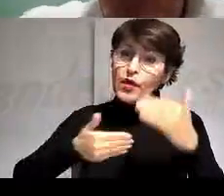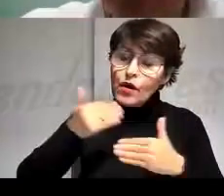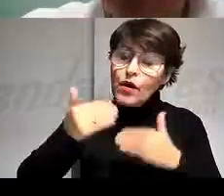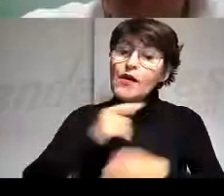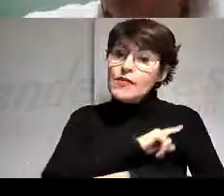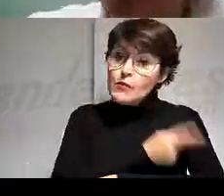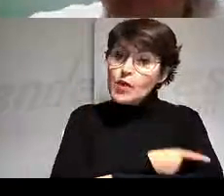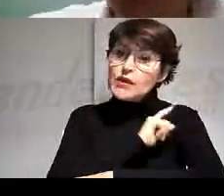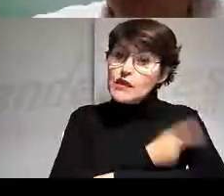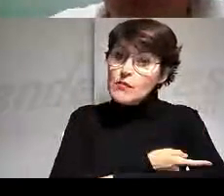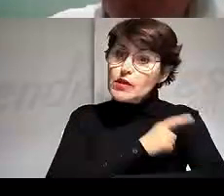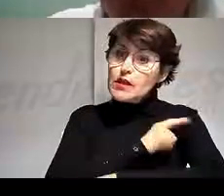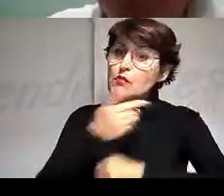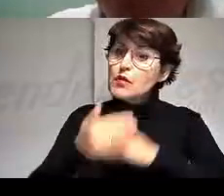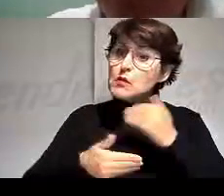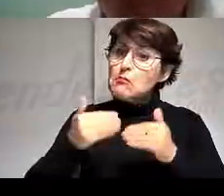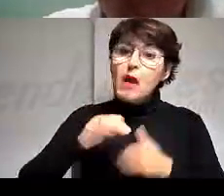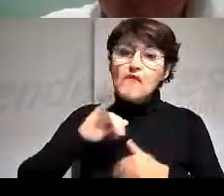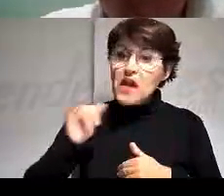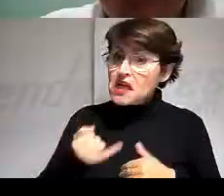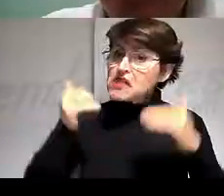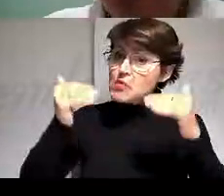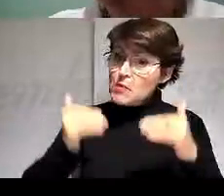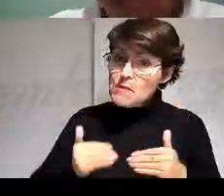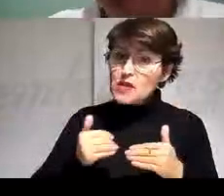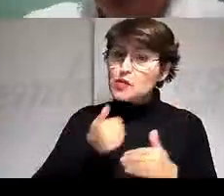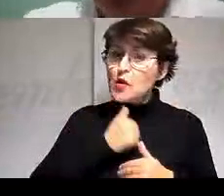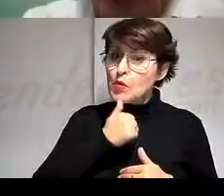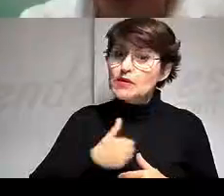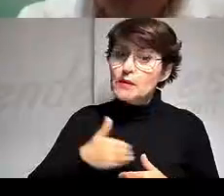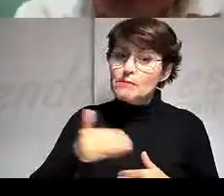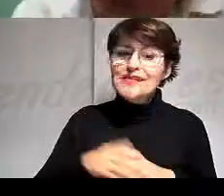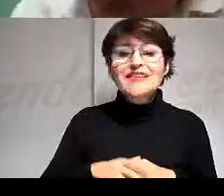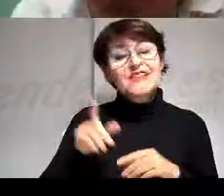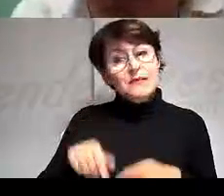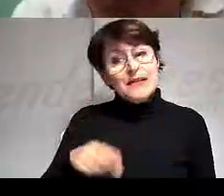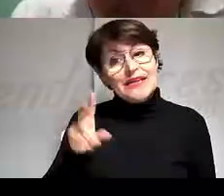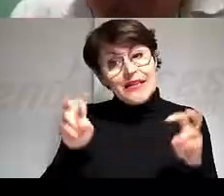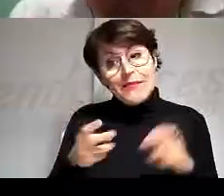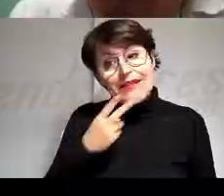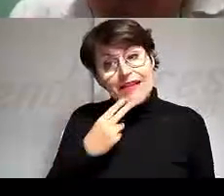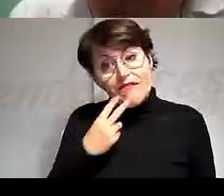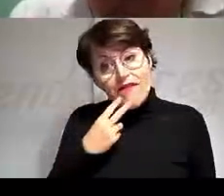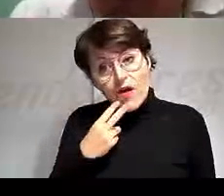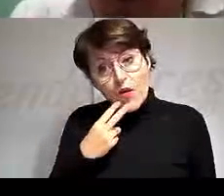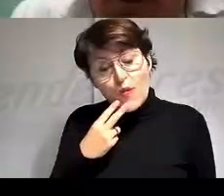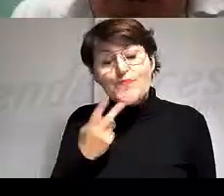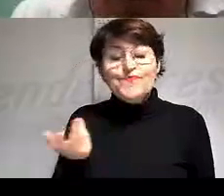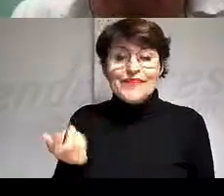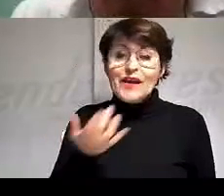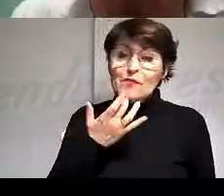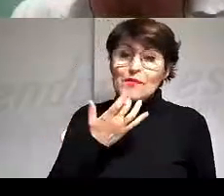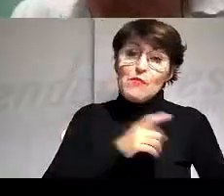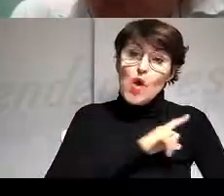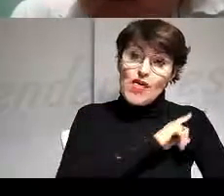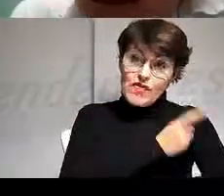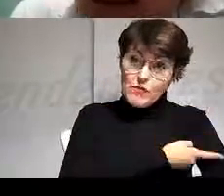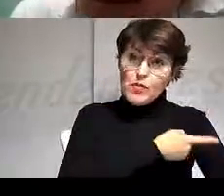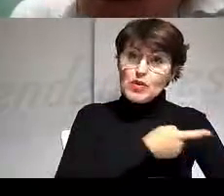desempeñar un ejercicio aún mayor pues aumenta. El hábito tabáquico. Pues el hábito tabáquico, el ejercicio produce, lo veremos después,